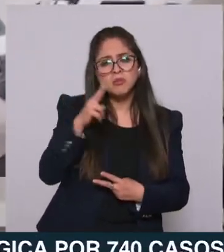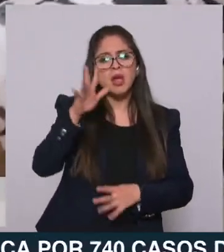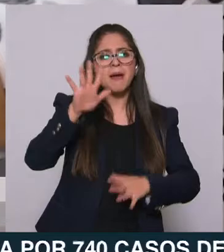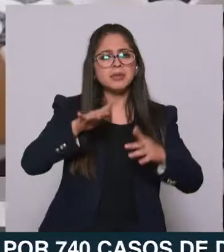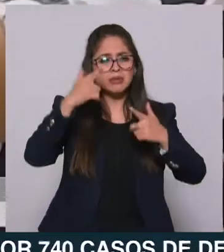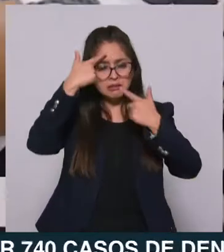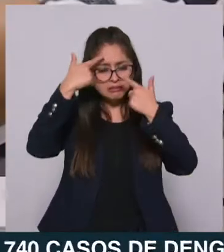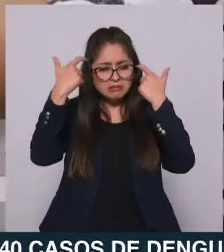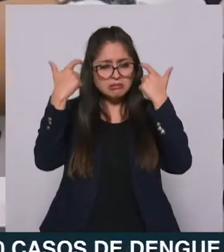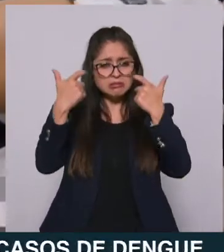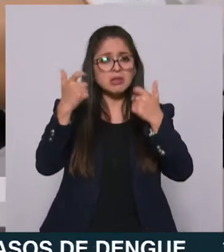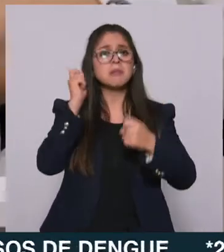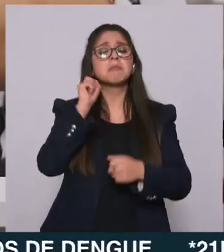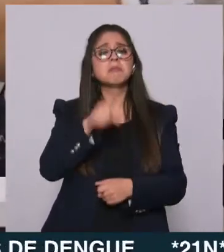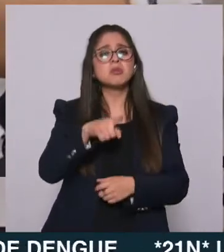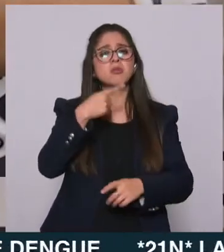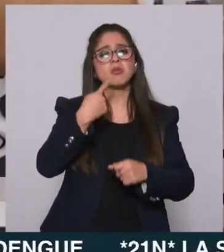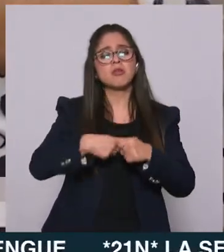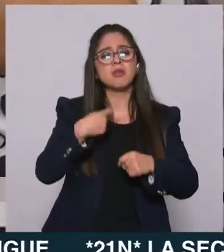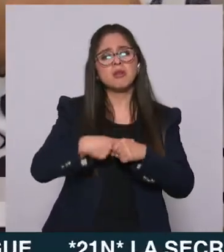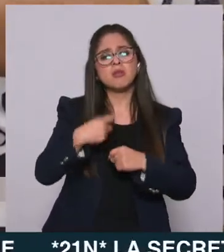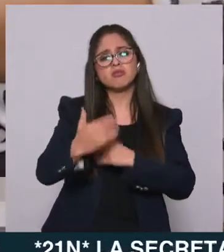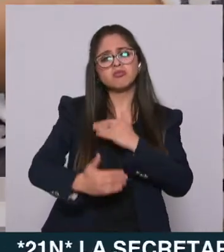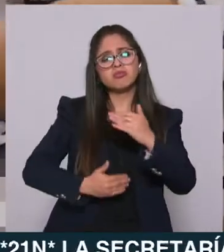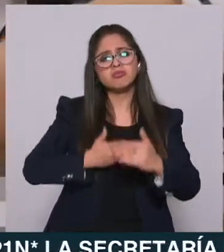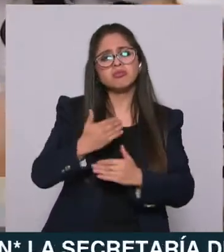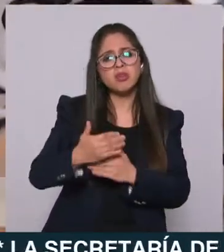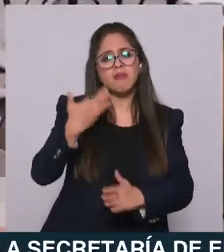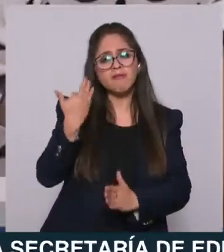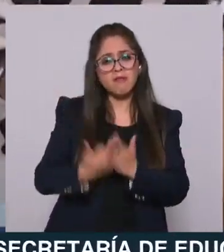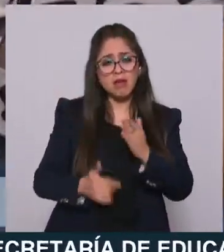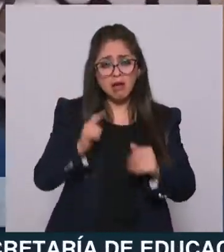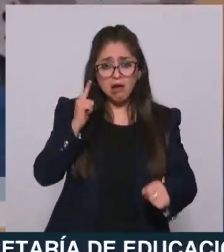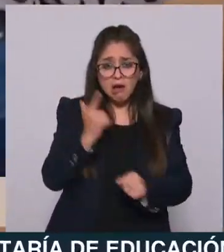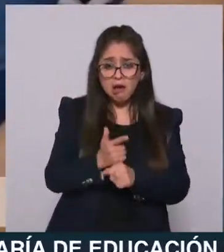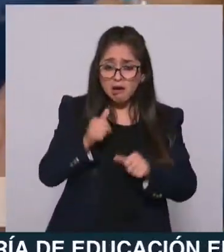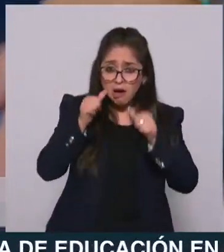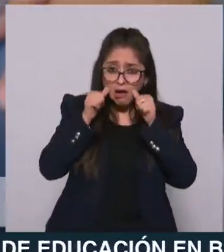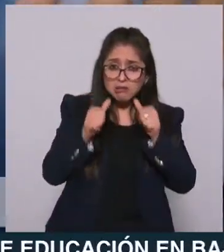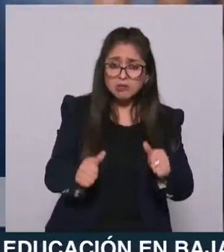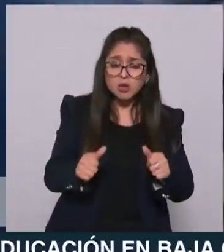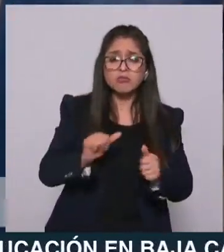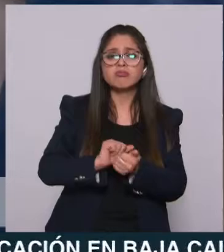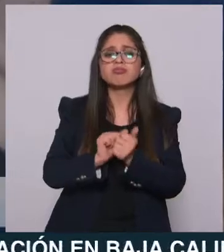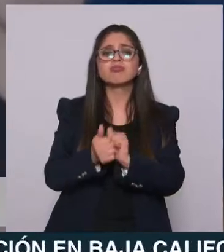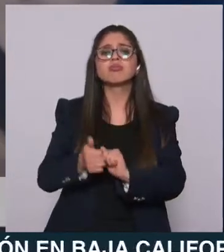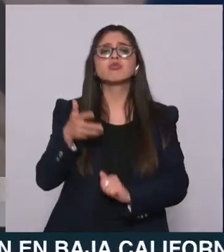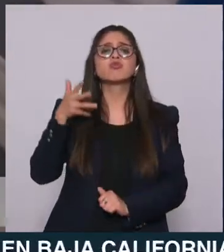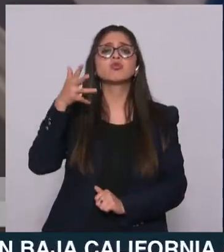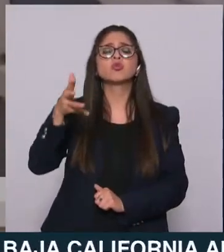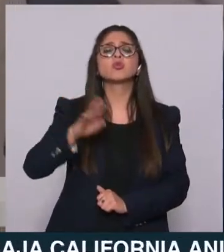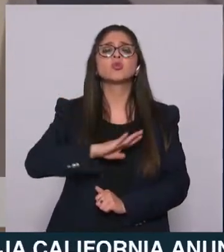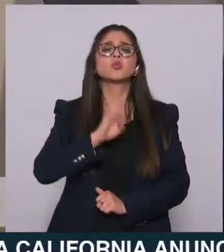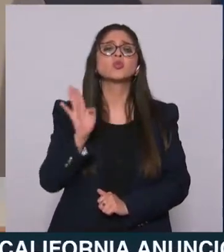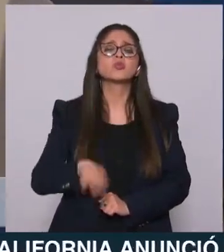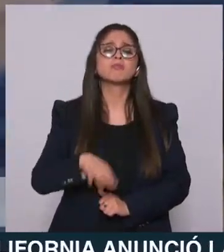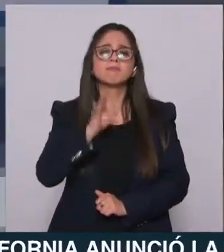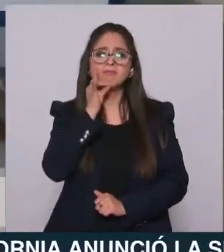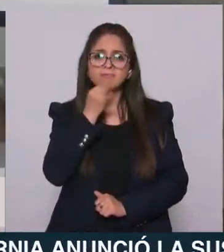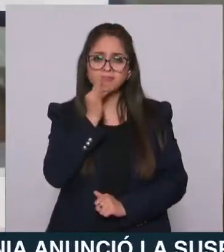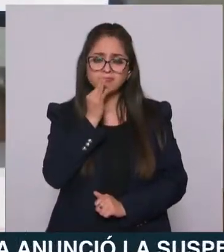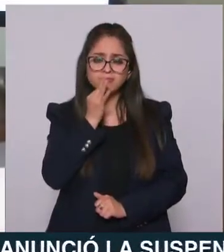Sin embargo, como ocurre con las enfermedades progresivas, no detectarla a tiempo puede resultar en una muerte prematura.